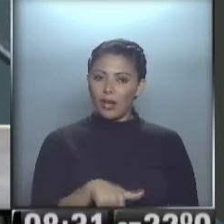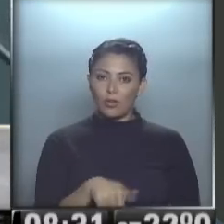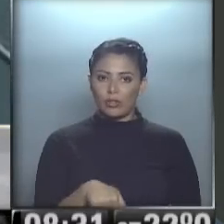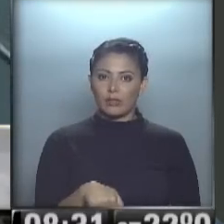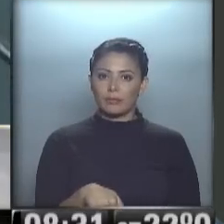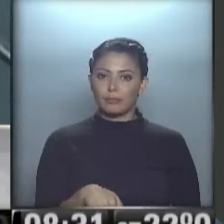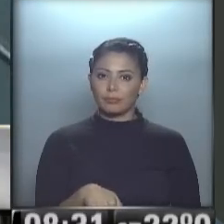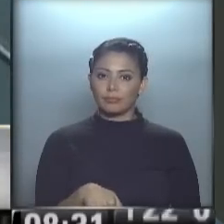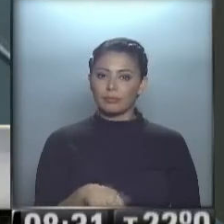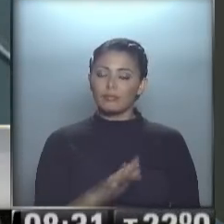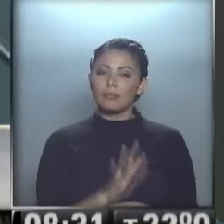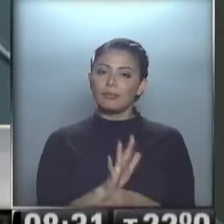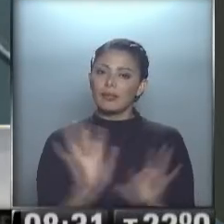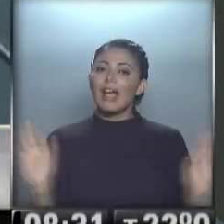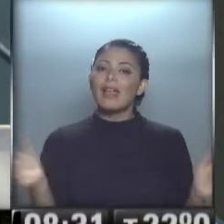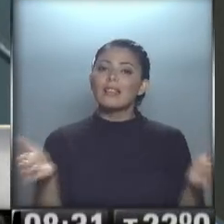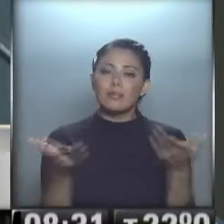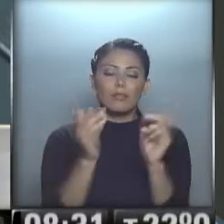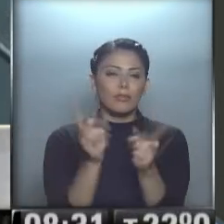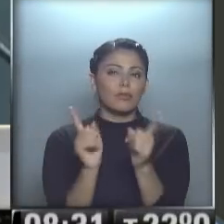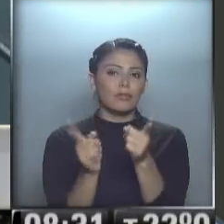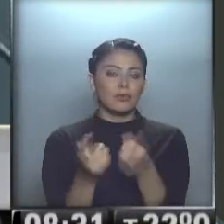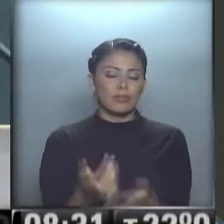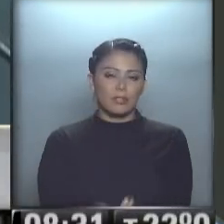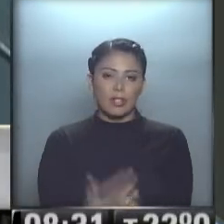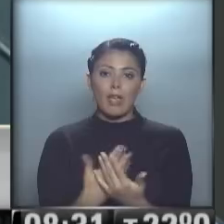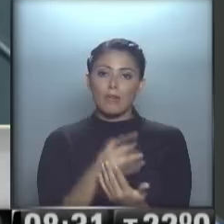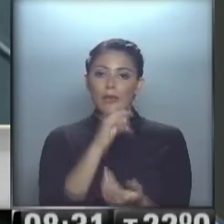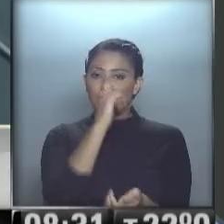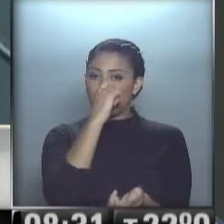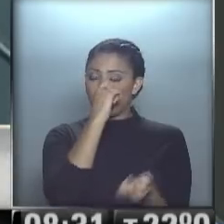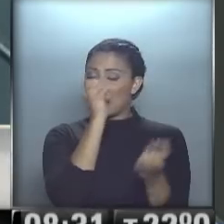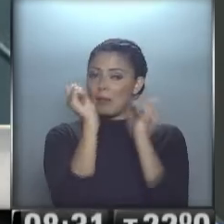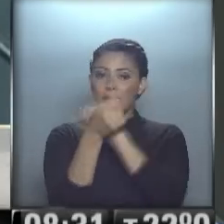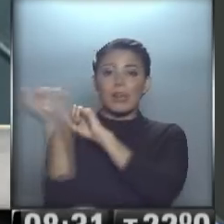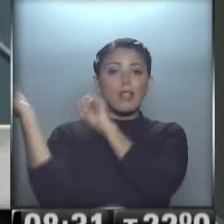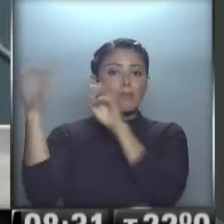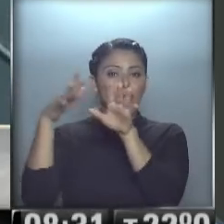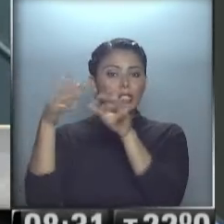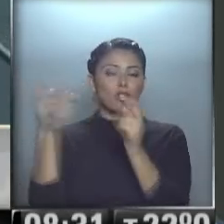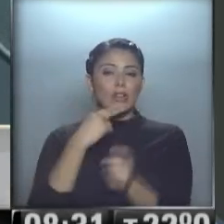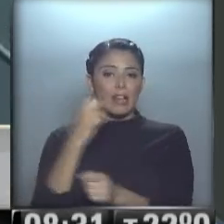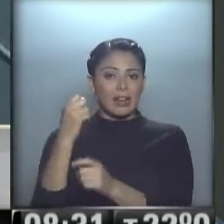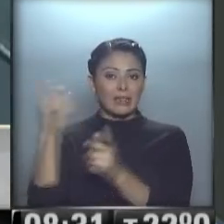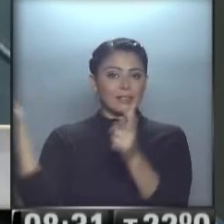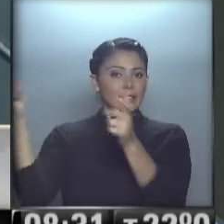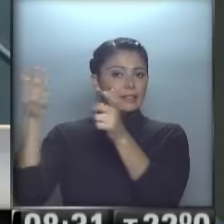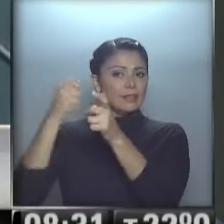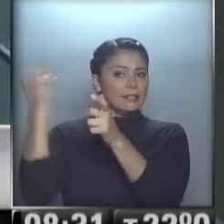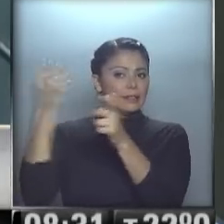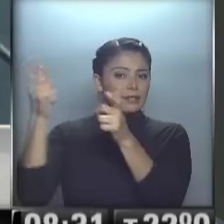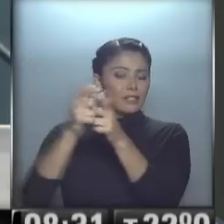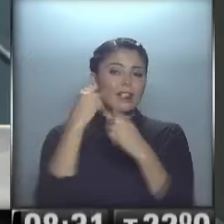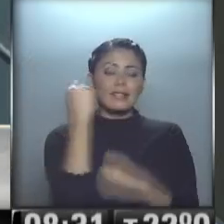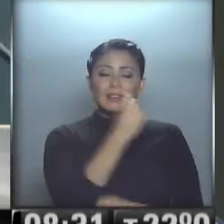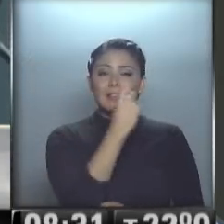es un estímulo permanente para sustituir las importaciones de energía para lograr autoabastecimiento